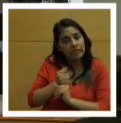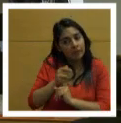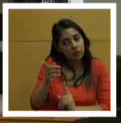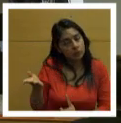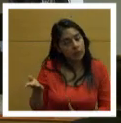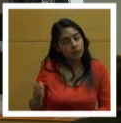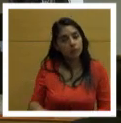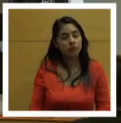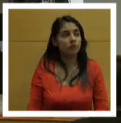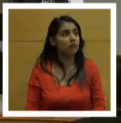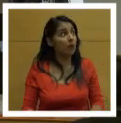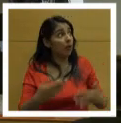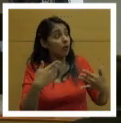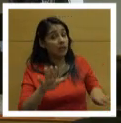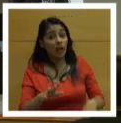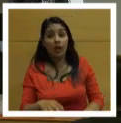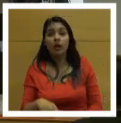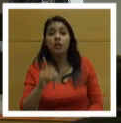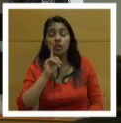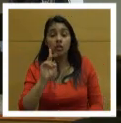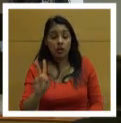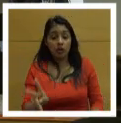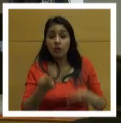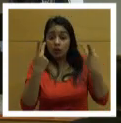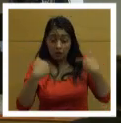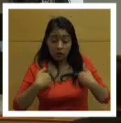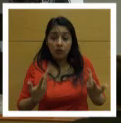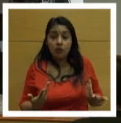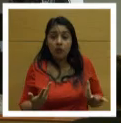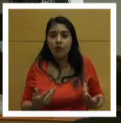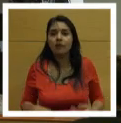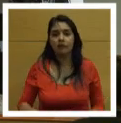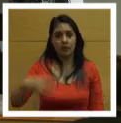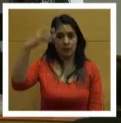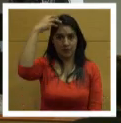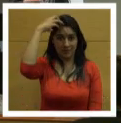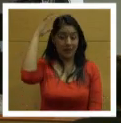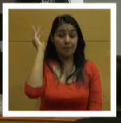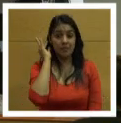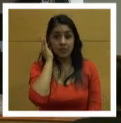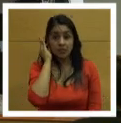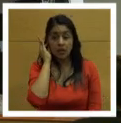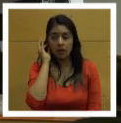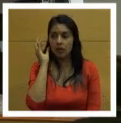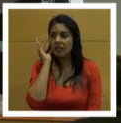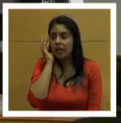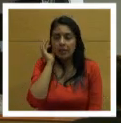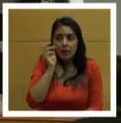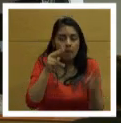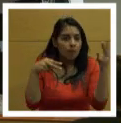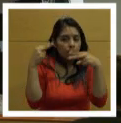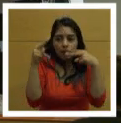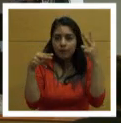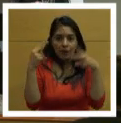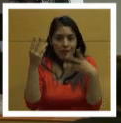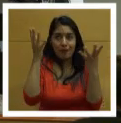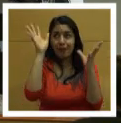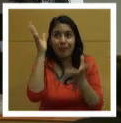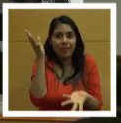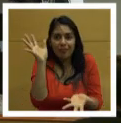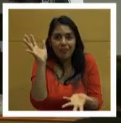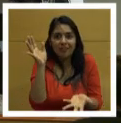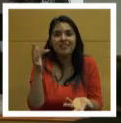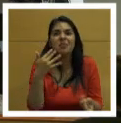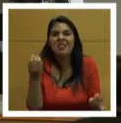Y entonces, las princesas los van a rescatar. Las princesas se miraban. No entendían muy bien qué pasaba. Porque ellas estaban acostumbradas a